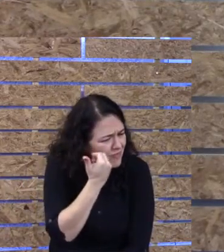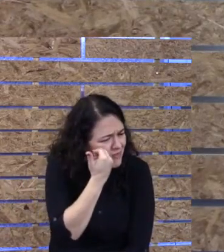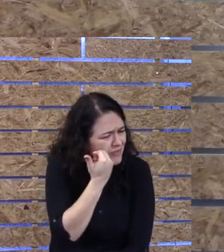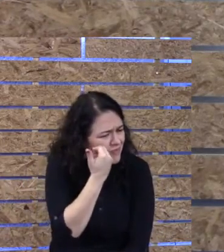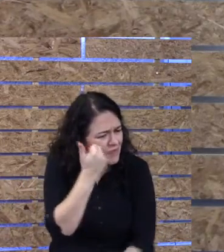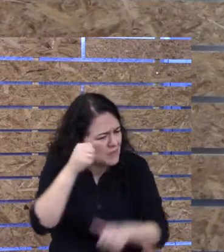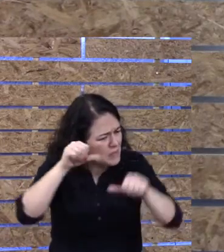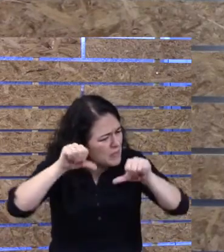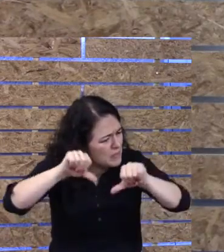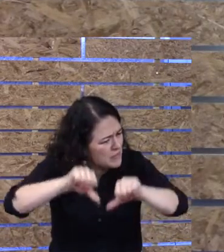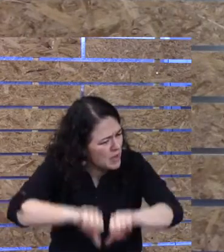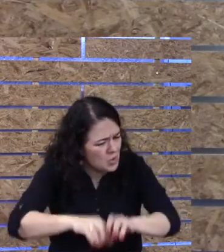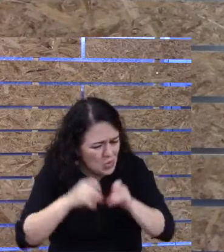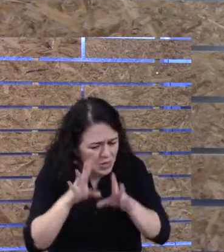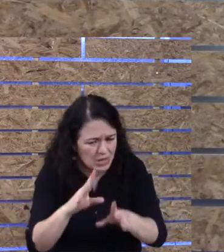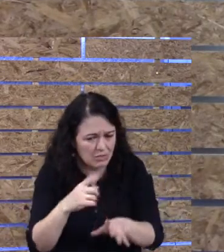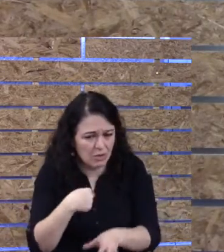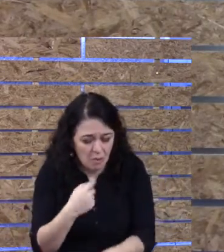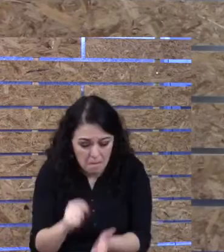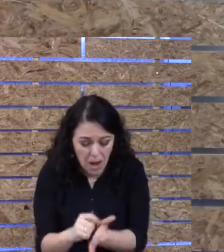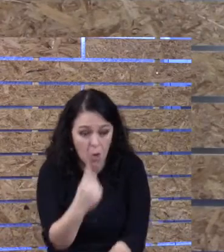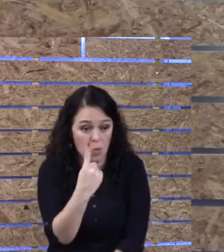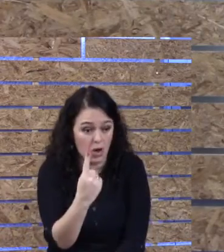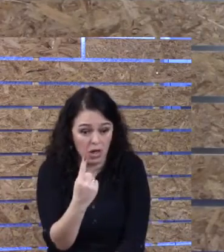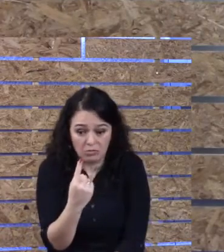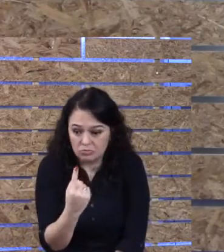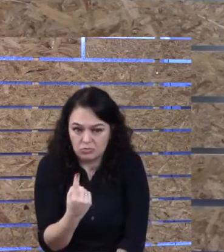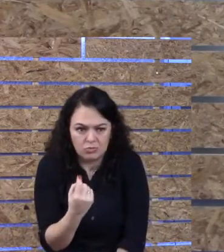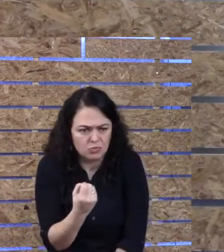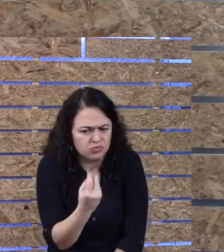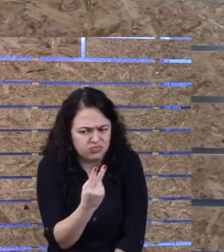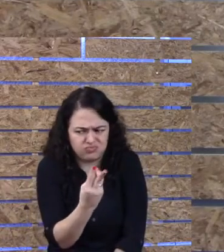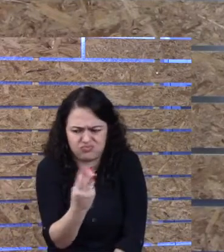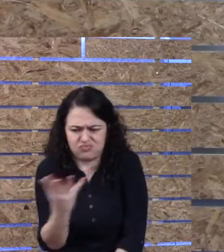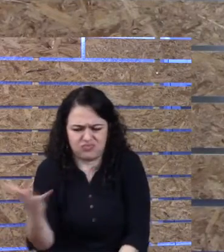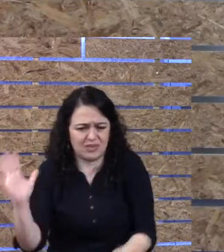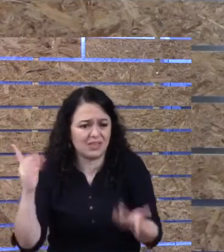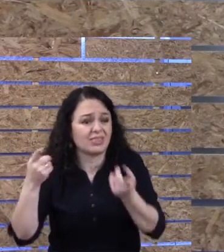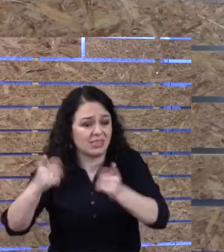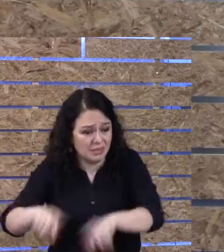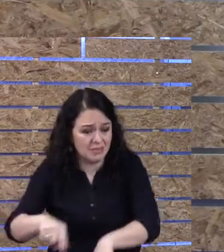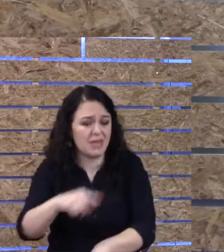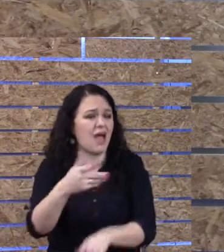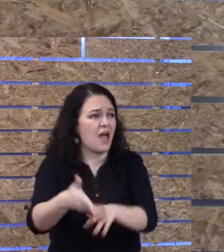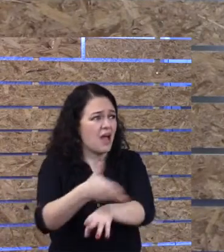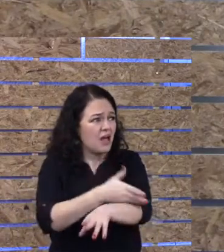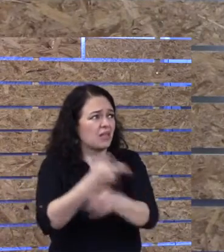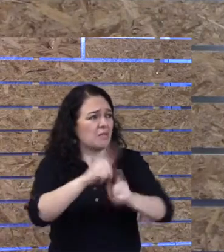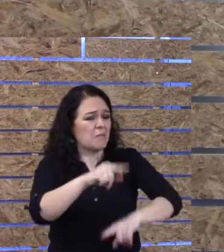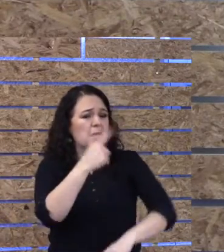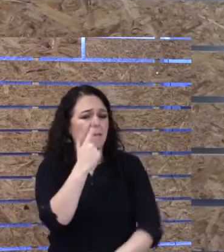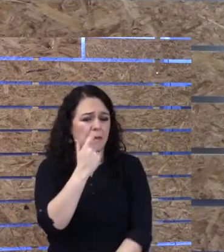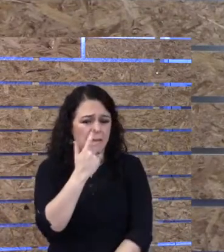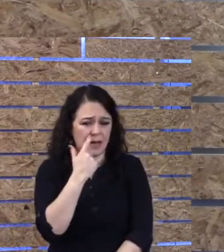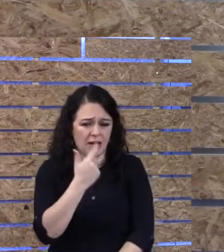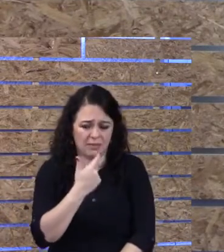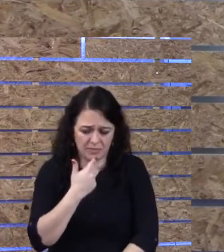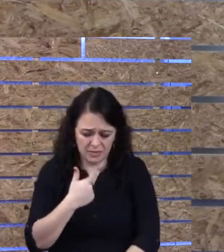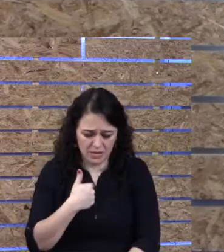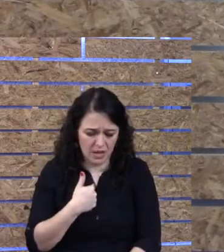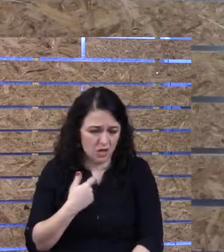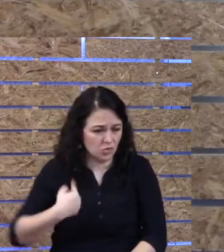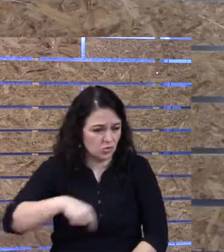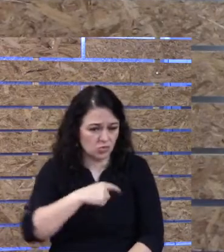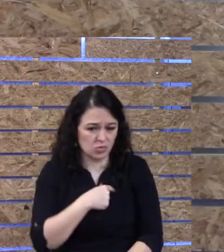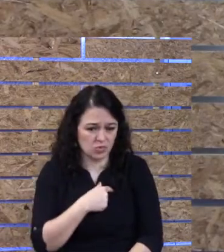Y eso no ocurrió solo esa vez, sino muchas veces, en otras circunstancias. Mi papá nos decía, tomémonos de las manos en